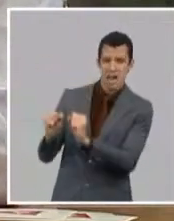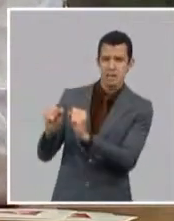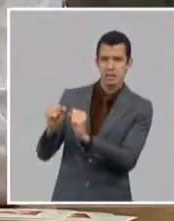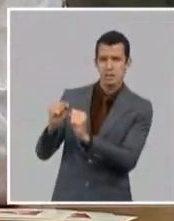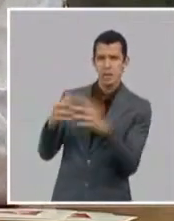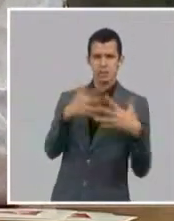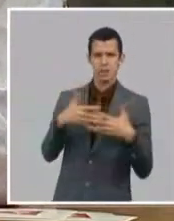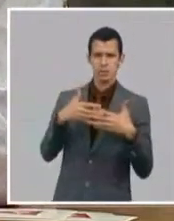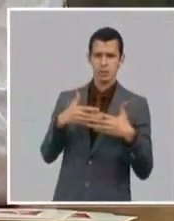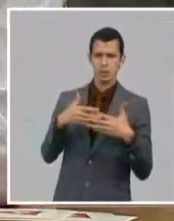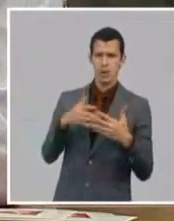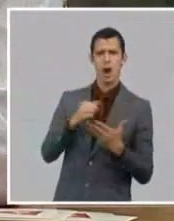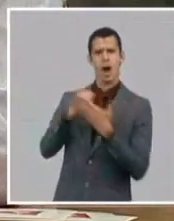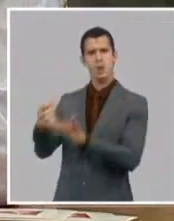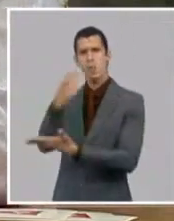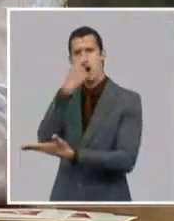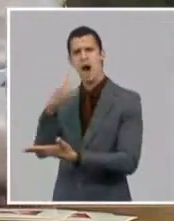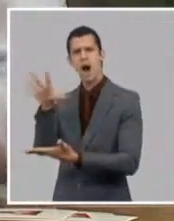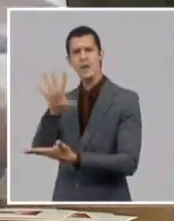a Matanzas.